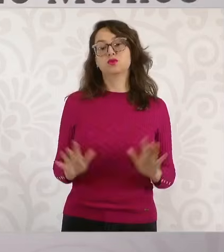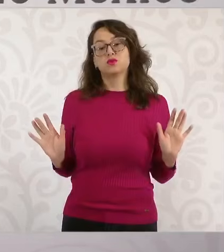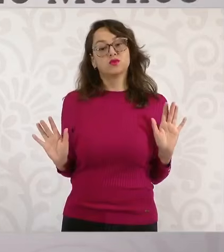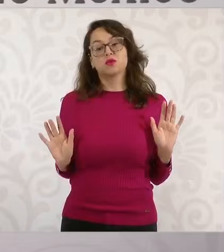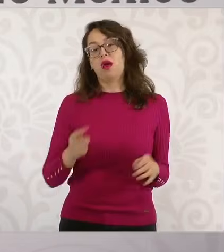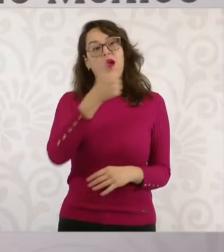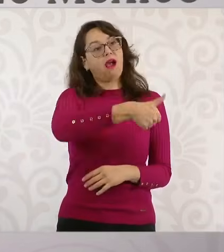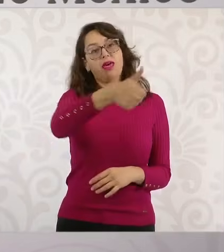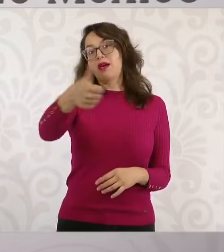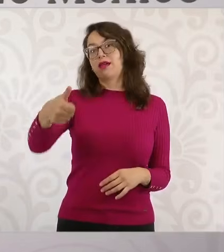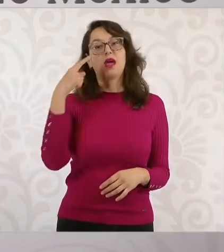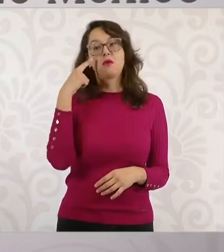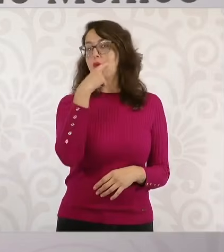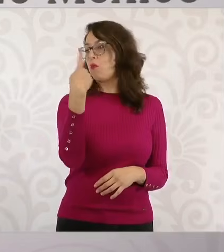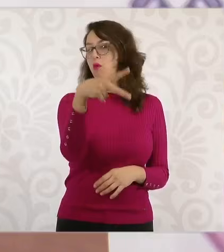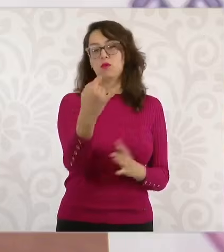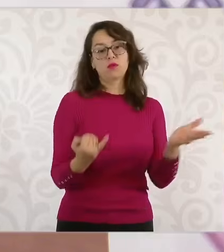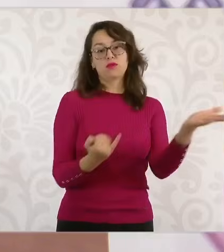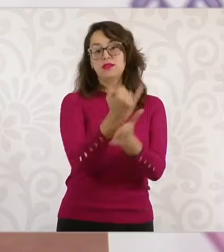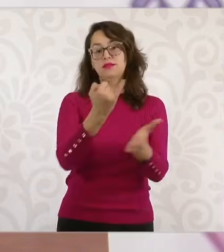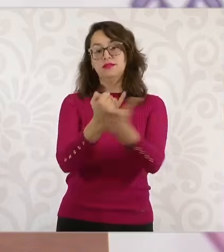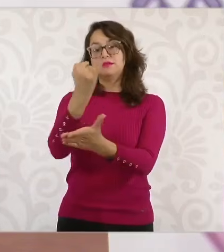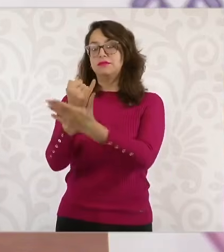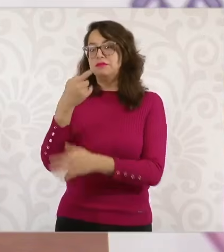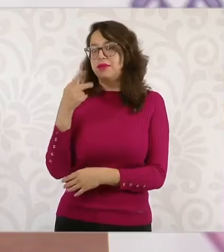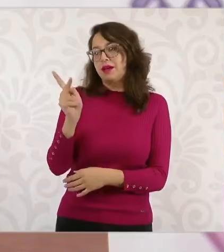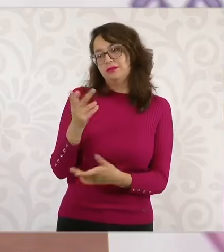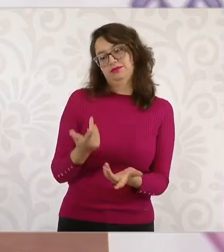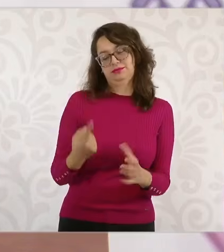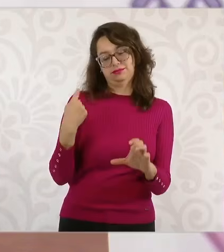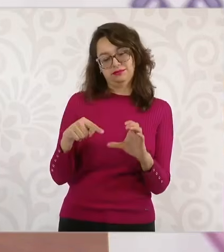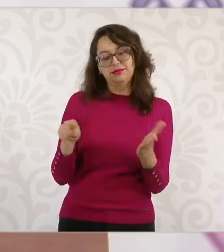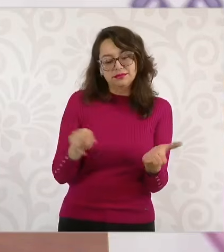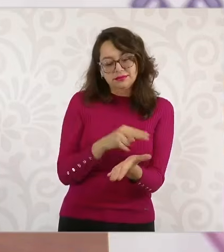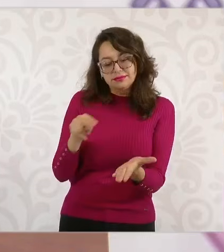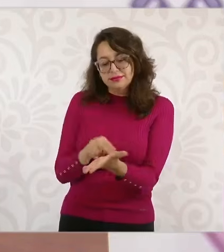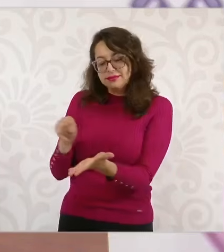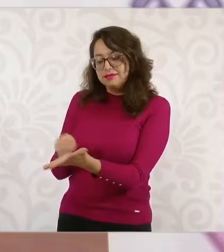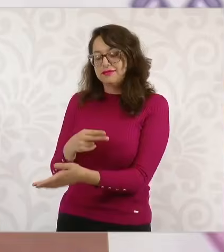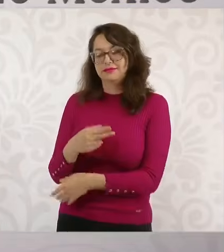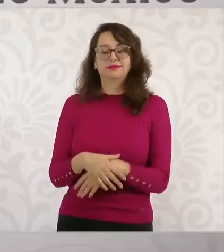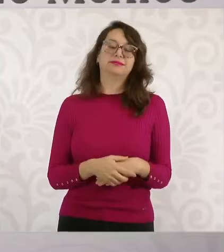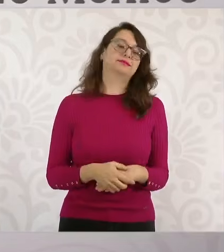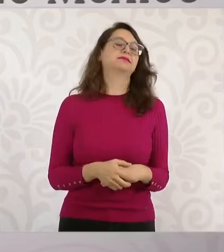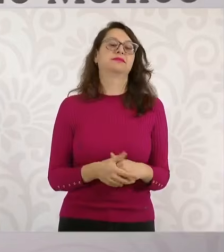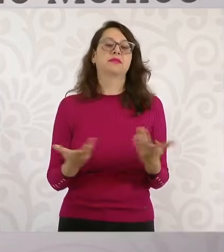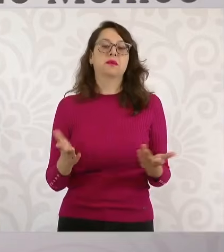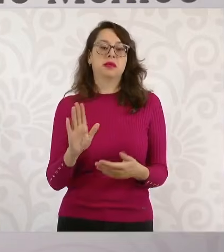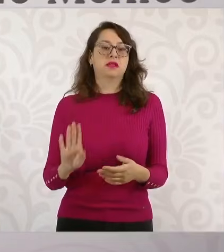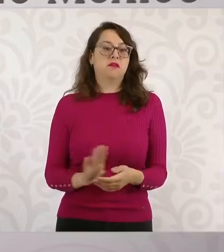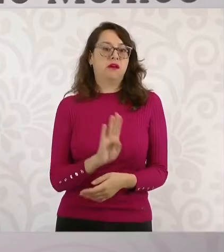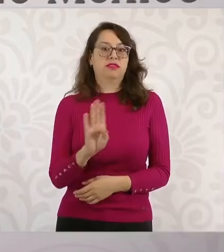lea cada quien. A mí lo que me llama la atención es quienes lo firman. Es como los fantasmas del